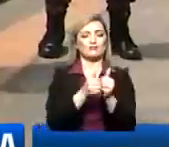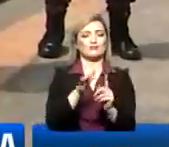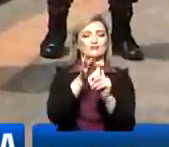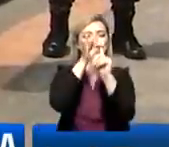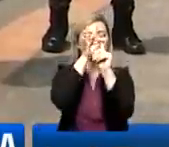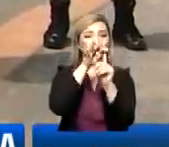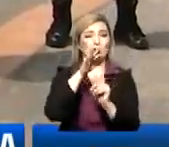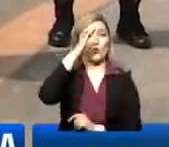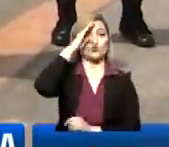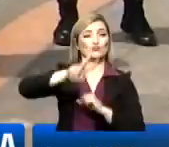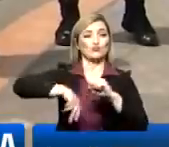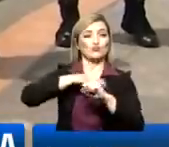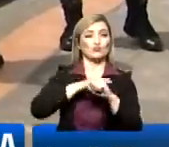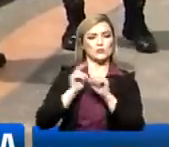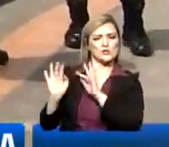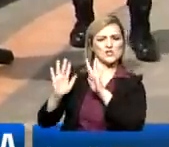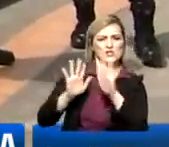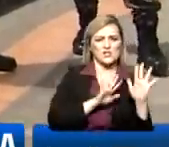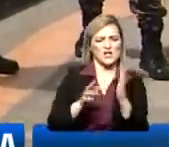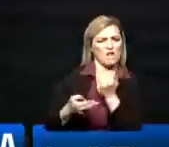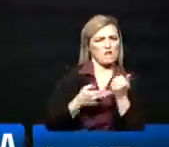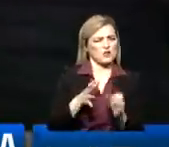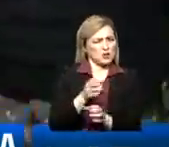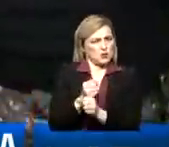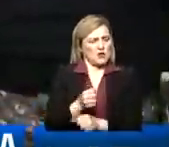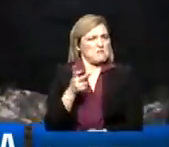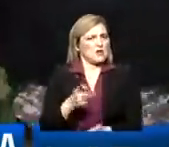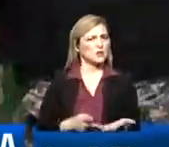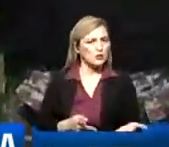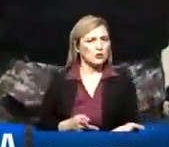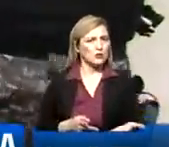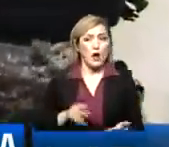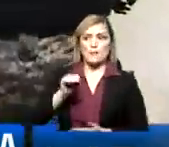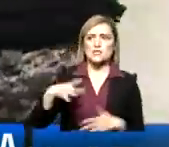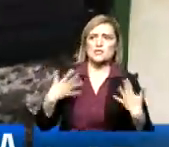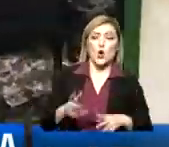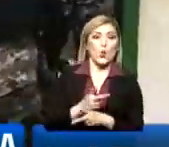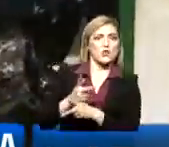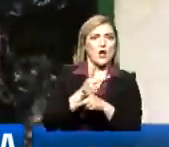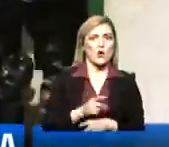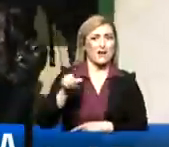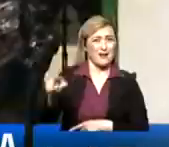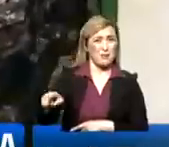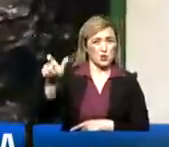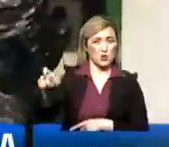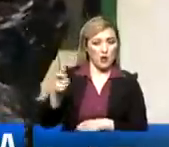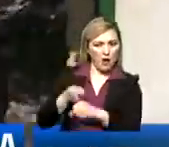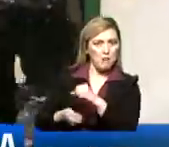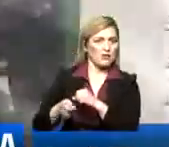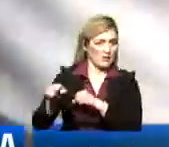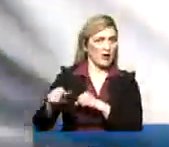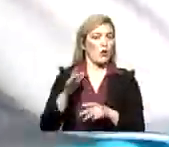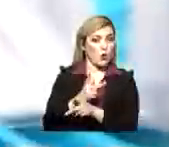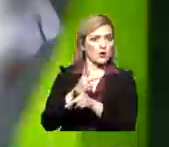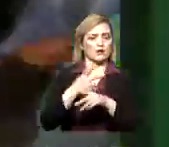Nacional acudieron a esta casa de salud a reforzar la seguridad, luego de que se alertara de una presunta amenaza a la integridad del